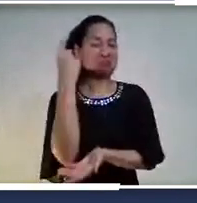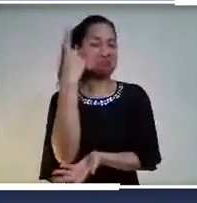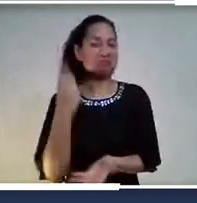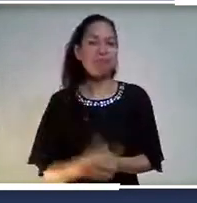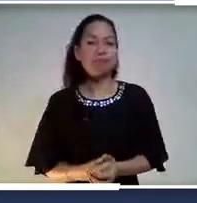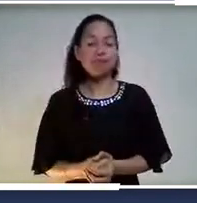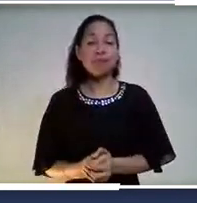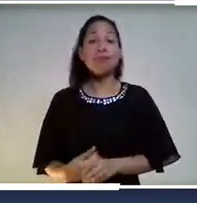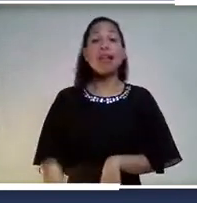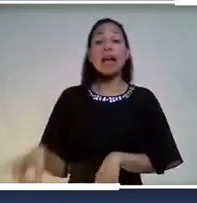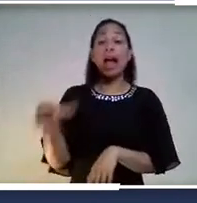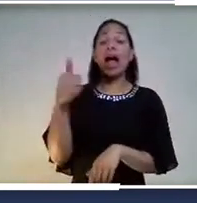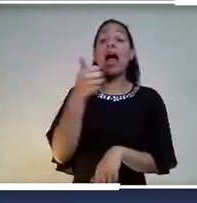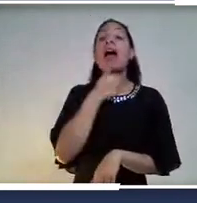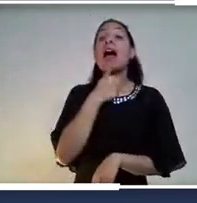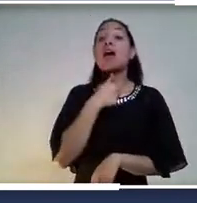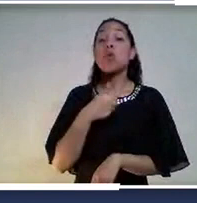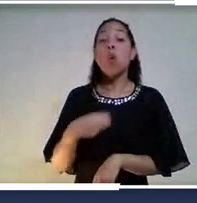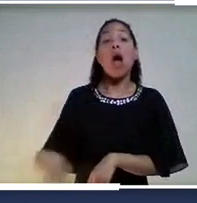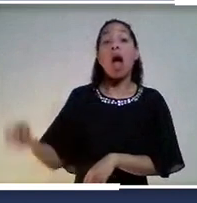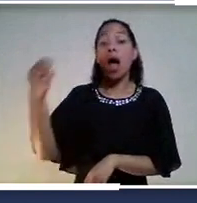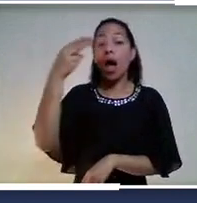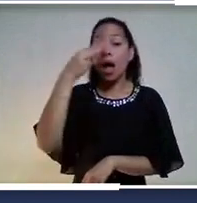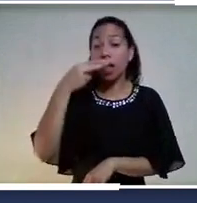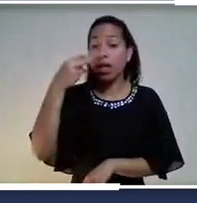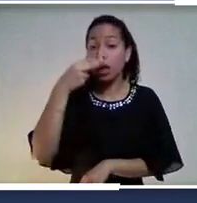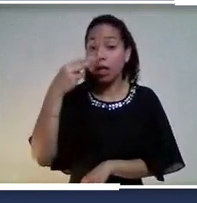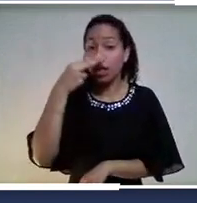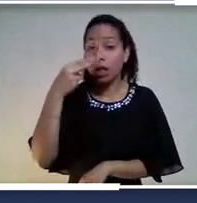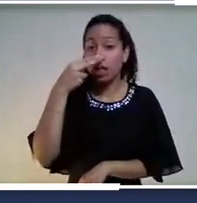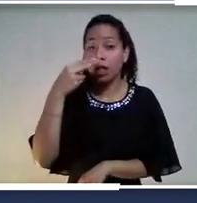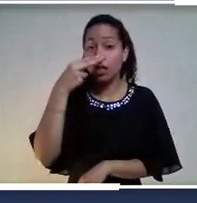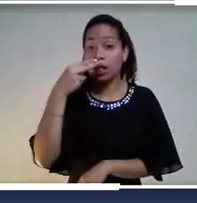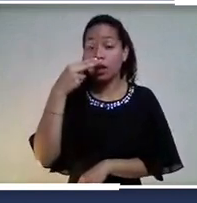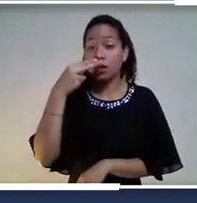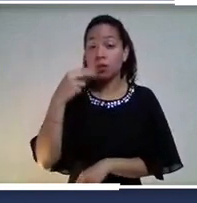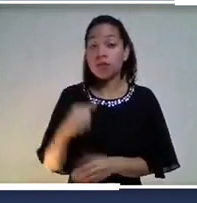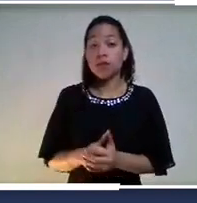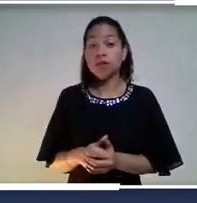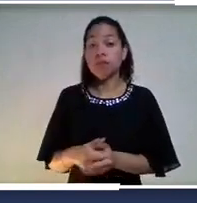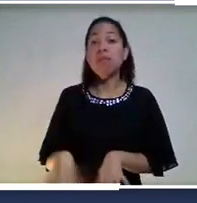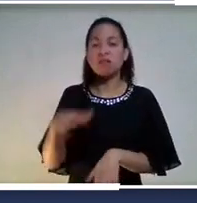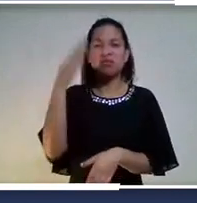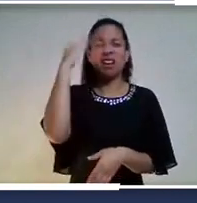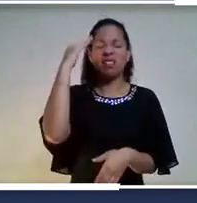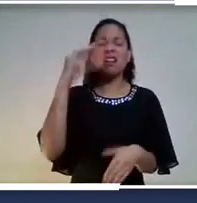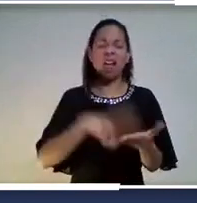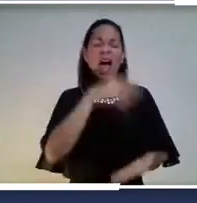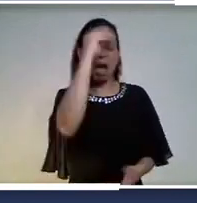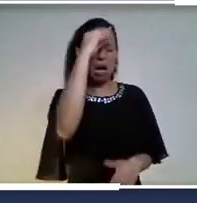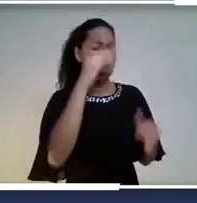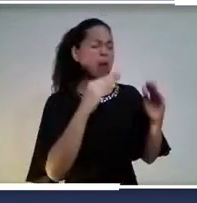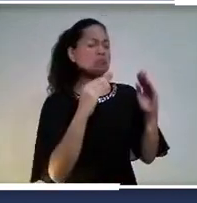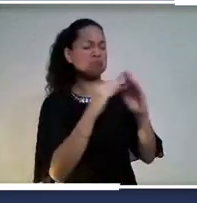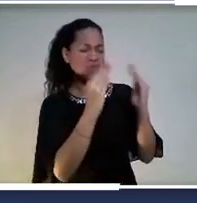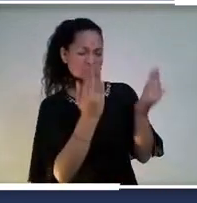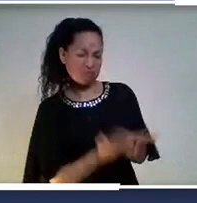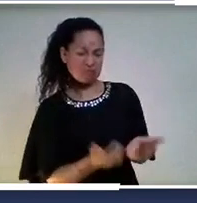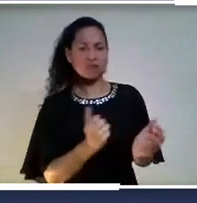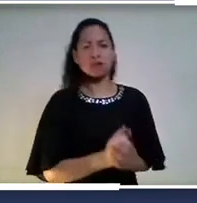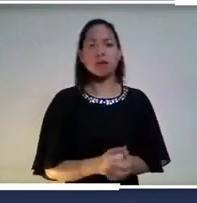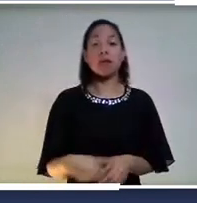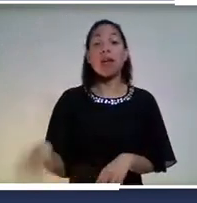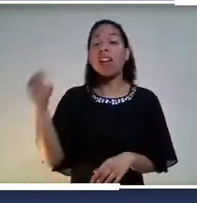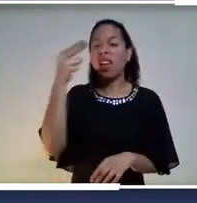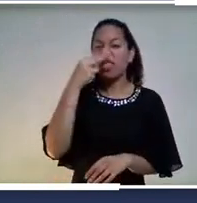pero estudiaste o estudiamos en la escuela desde las primarias secundaria en la universidad hidrógeno y oxígeno